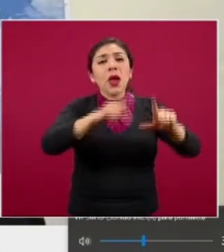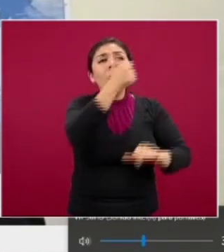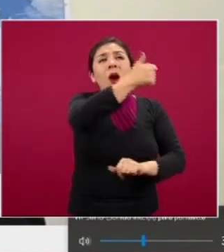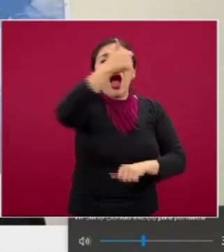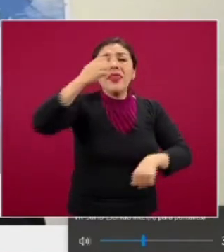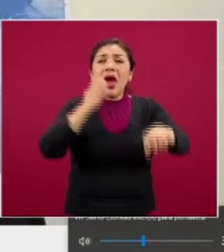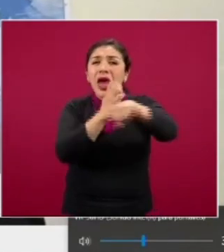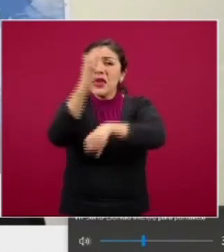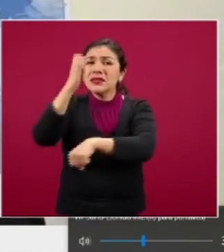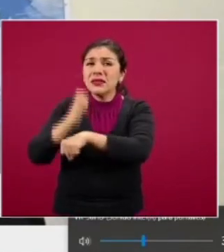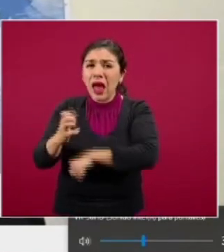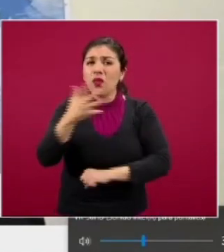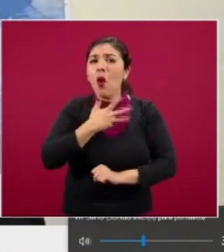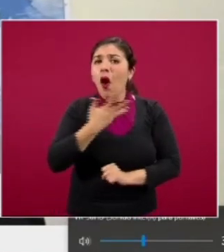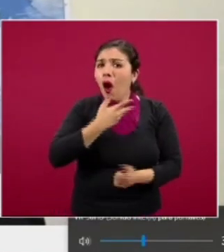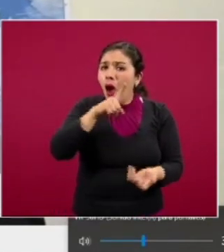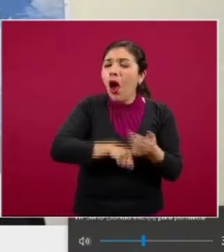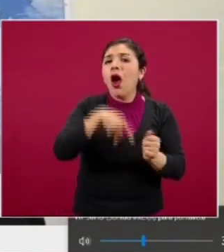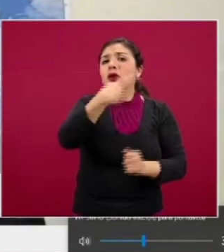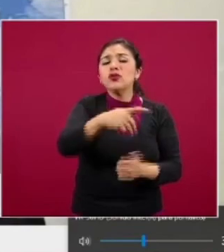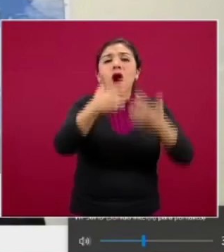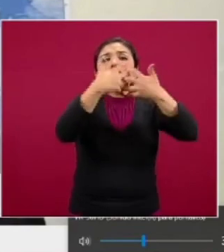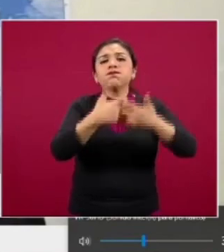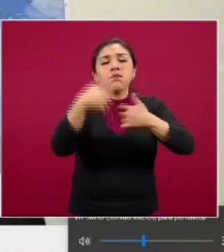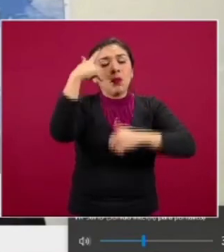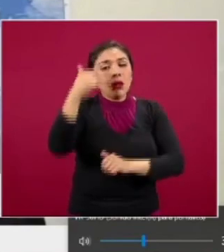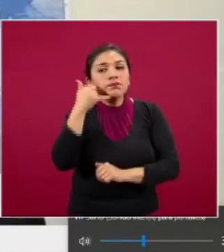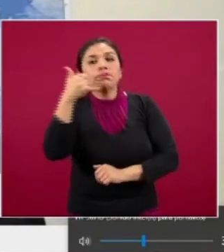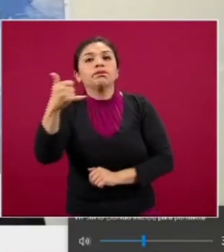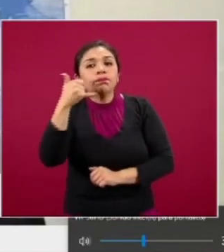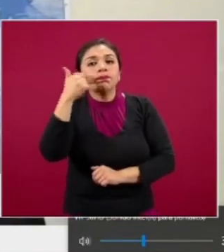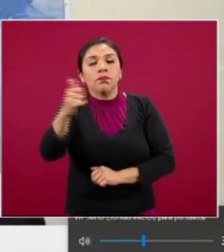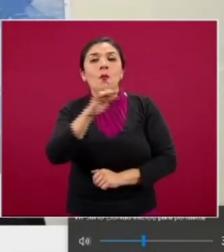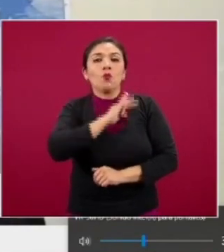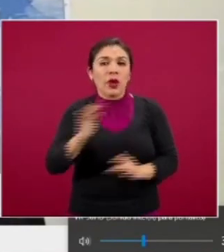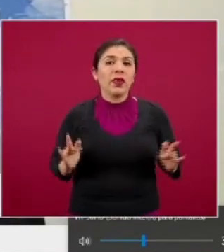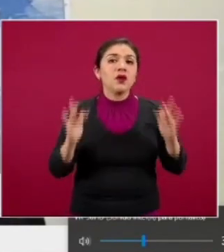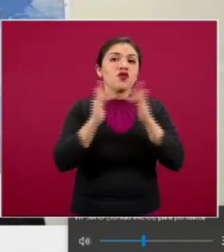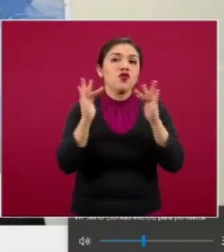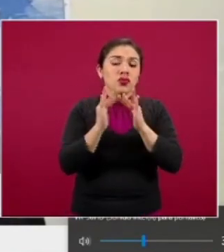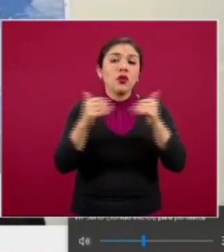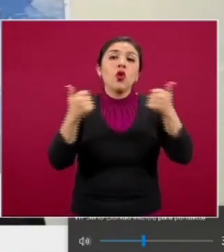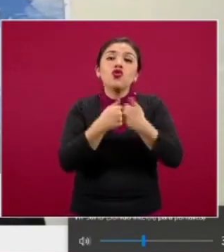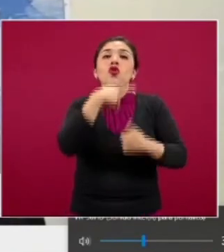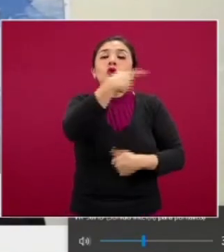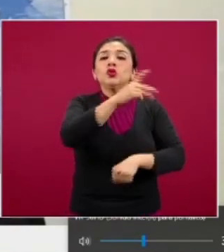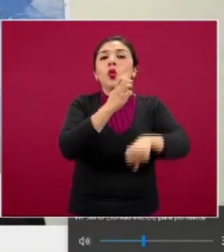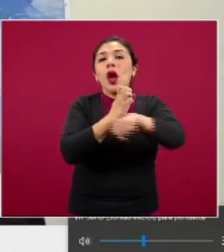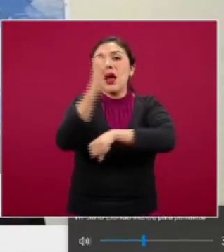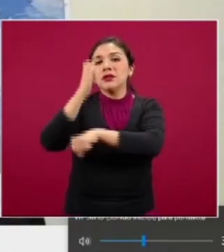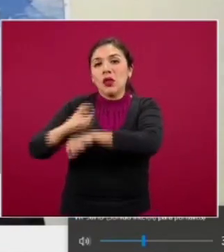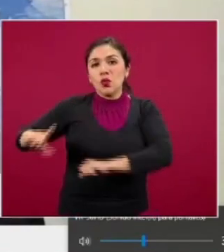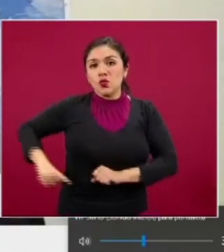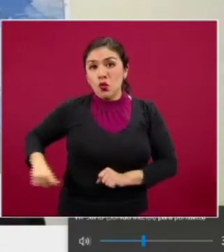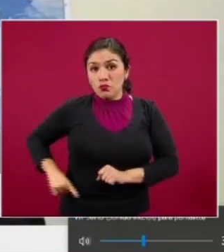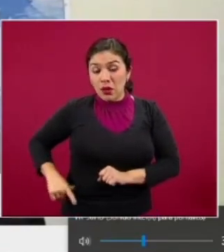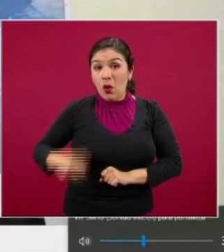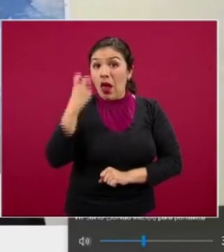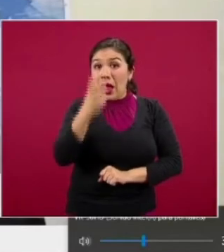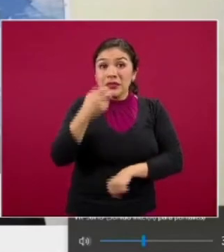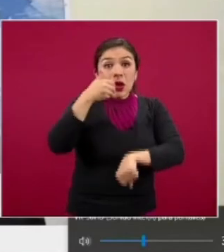una de las entidades federativas hay un mecanismo de atención telefónica que depende del gobierno del Estado. En ese